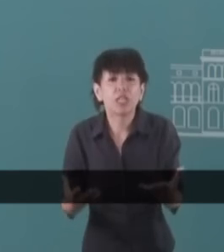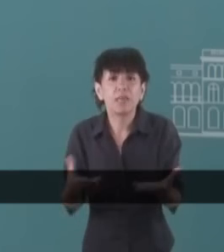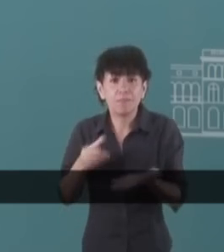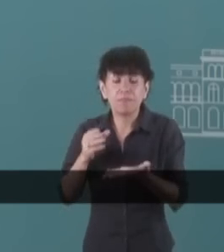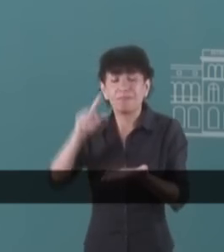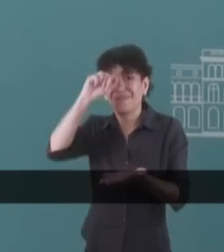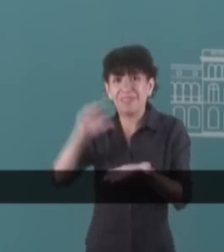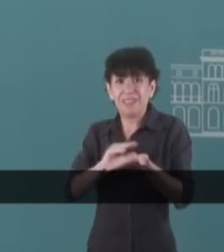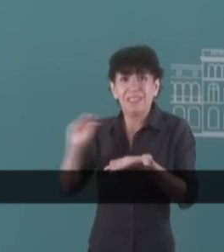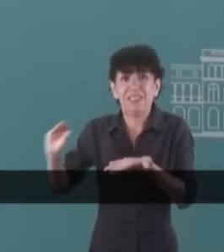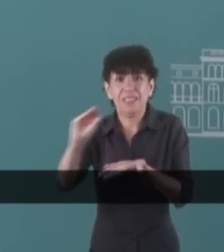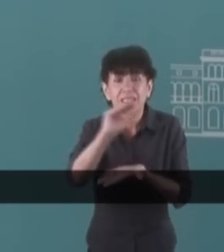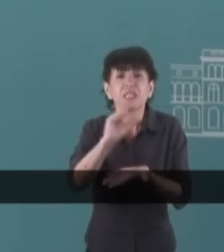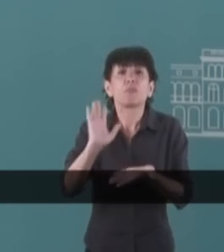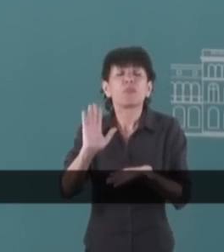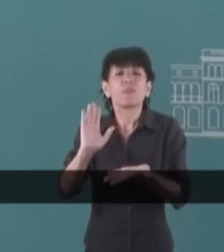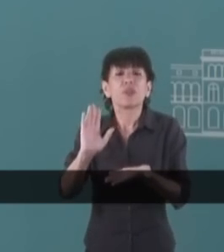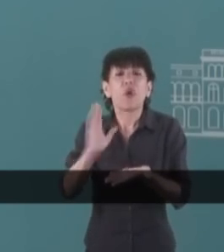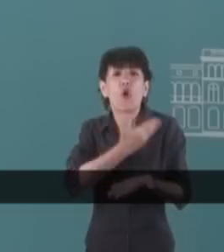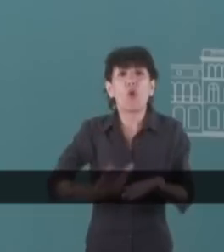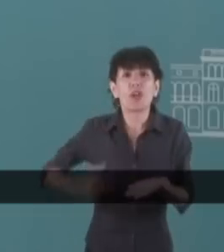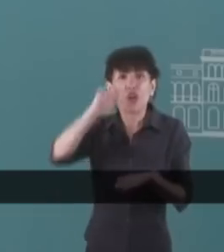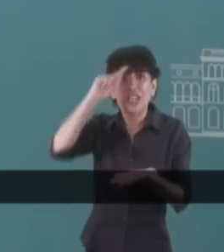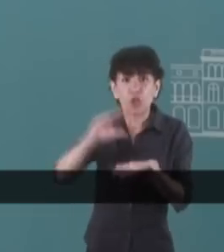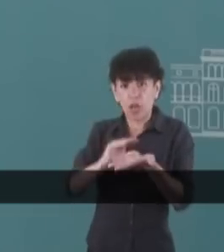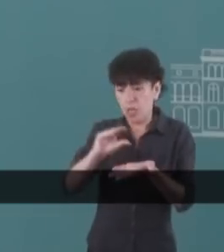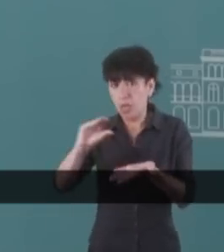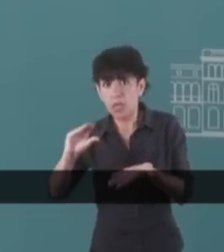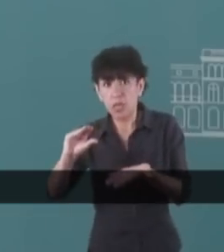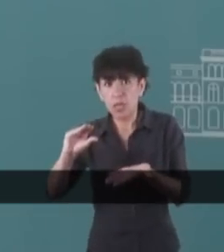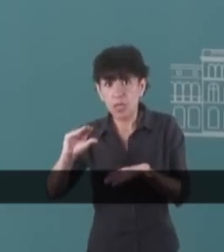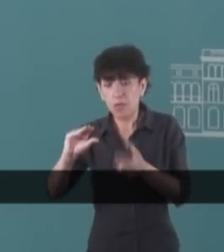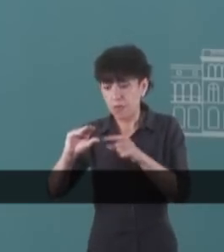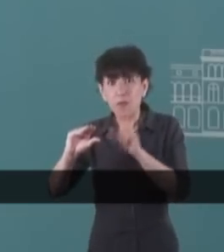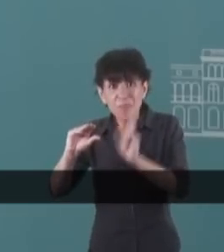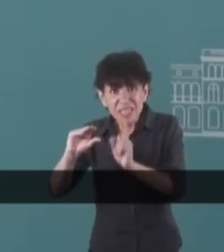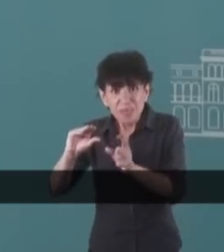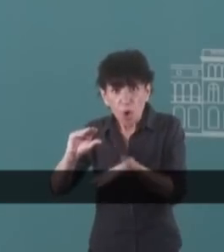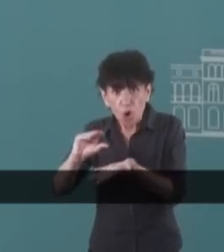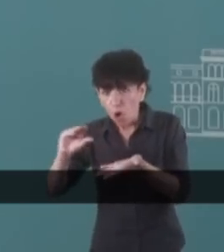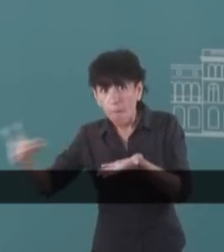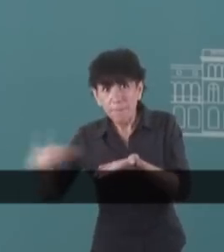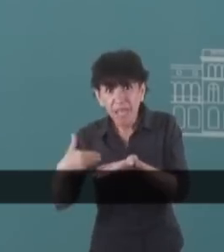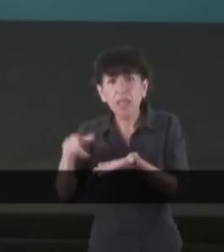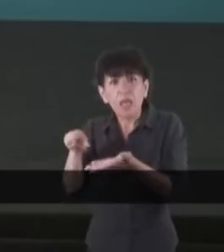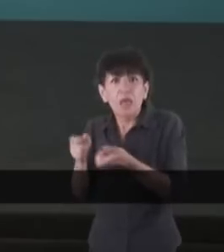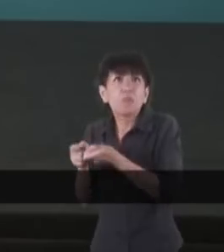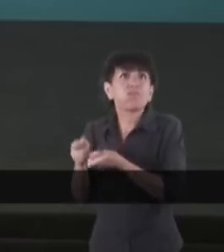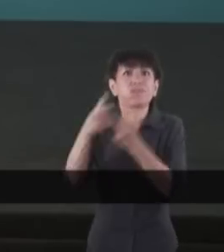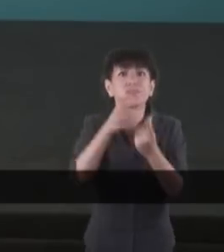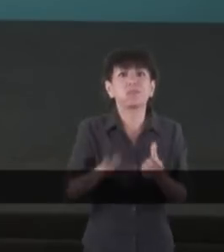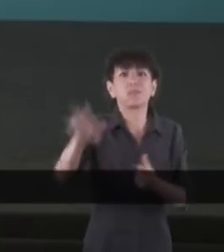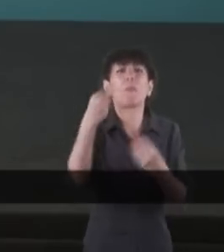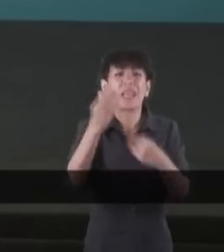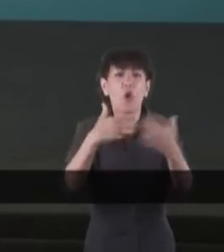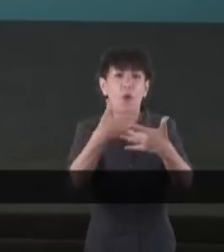no de las provincias, pero es la parte que el gobierno nacional, con la que el gobierno nacional lleva adelante las obras en las provincias. Muchas gracias.